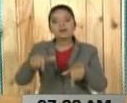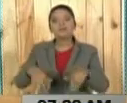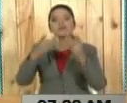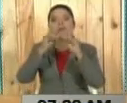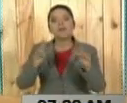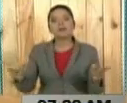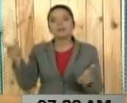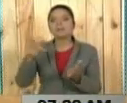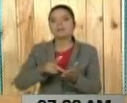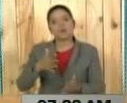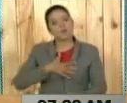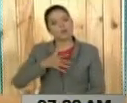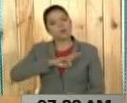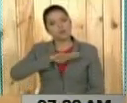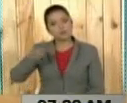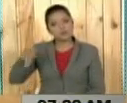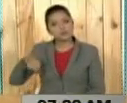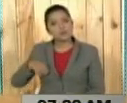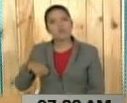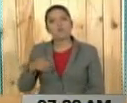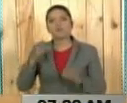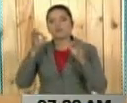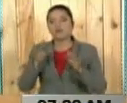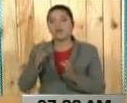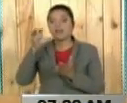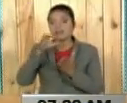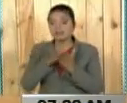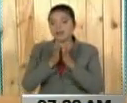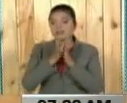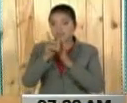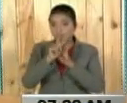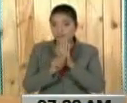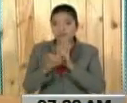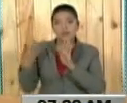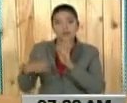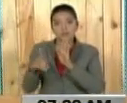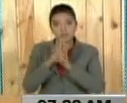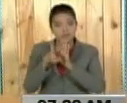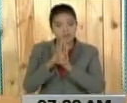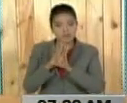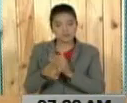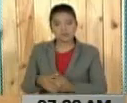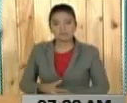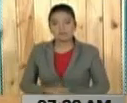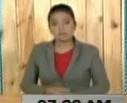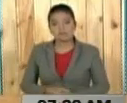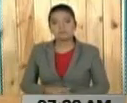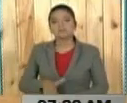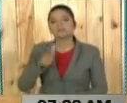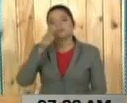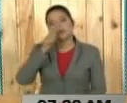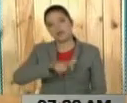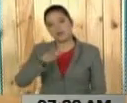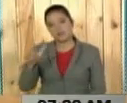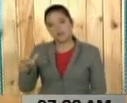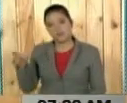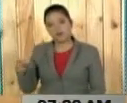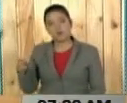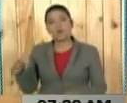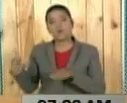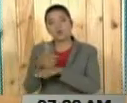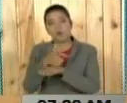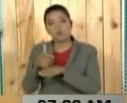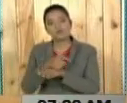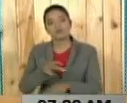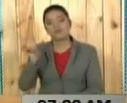participativa como la nuestra, conforme a nuestro Estado Constitucional de Derecho, el pueblo con el gobierno